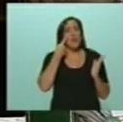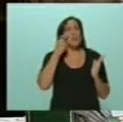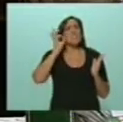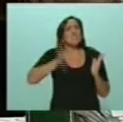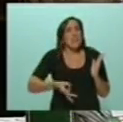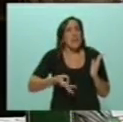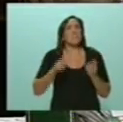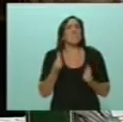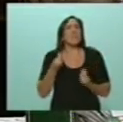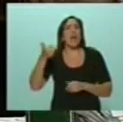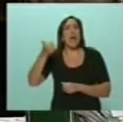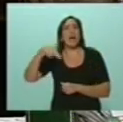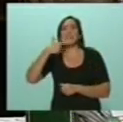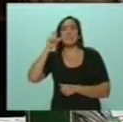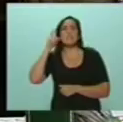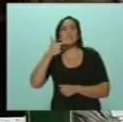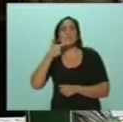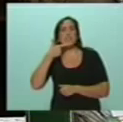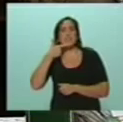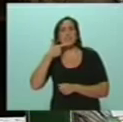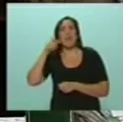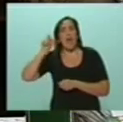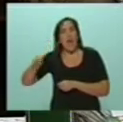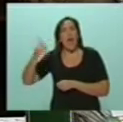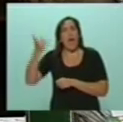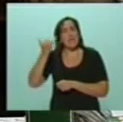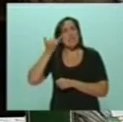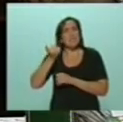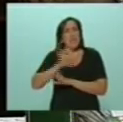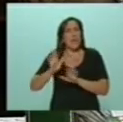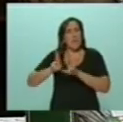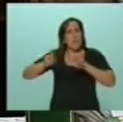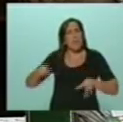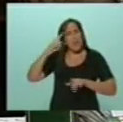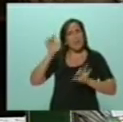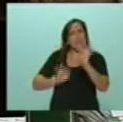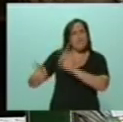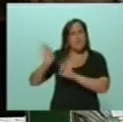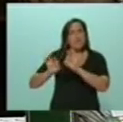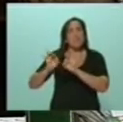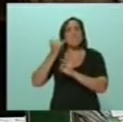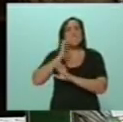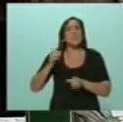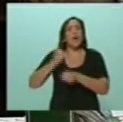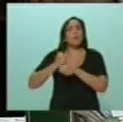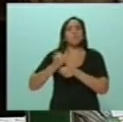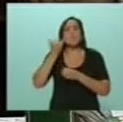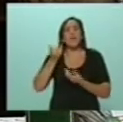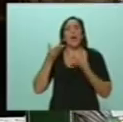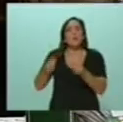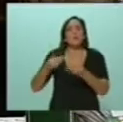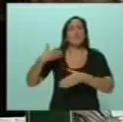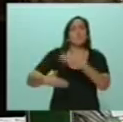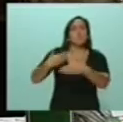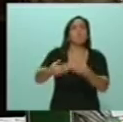que desde el ANSES, a través de los distintos instrumentos que dispusimos, se llevaron hasta este momento a cabo.